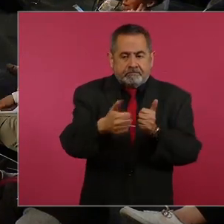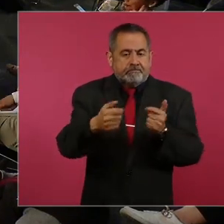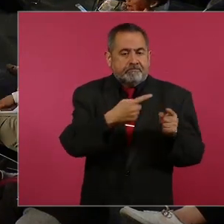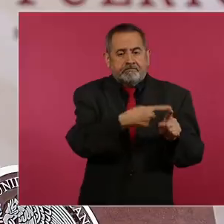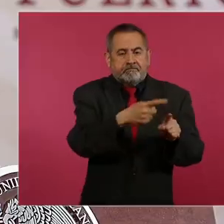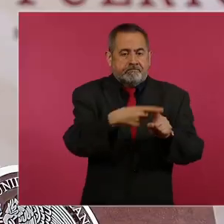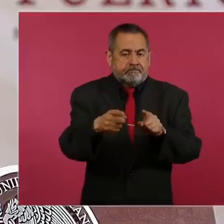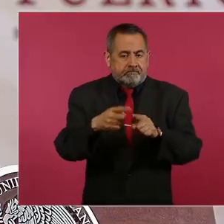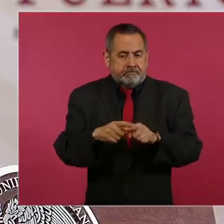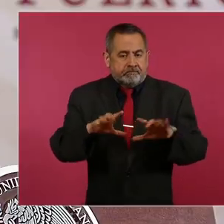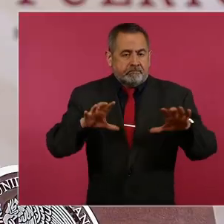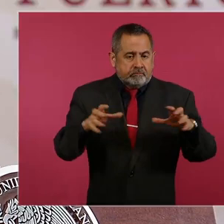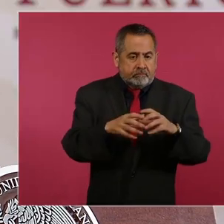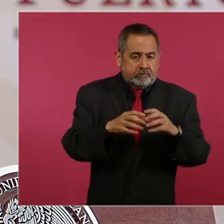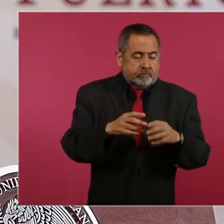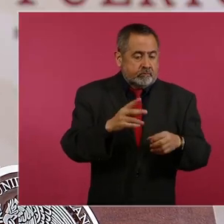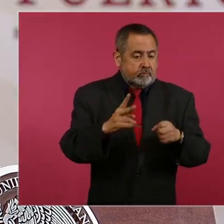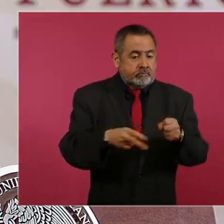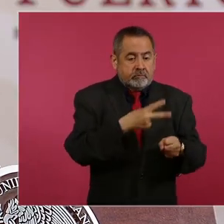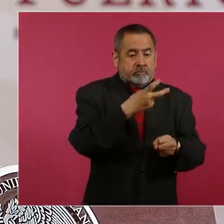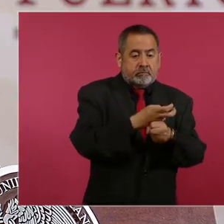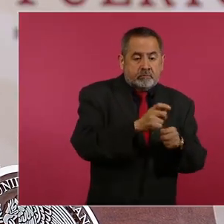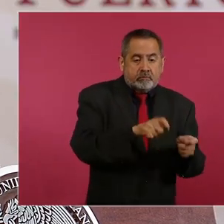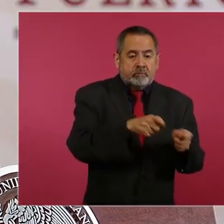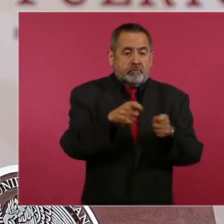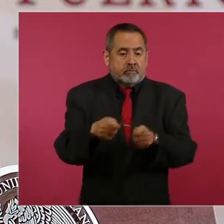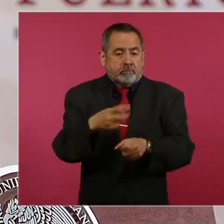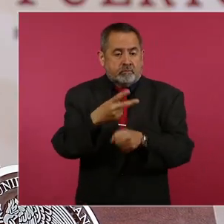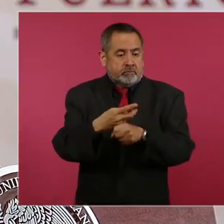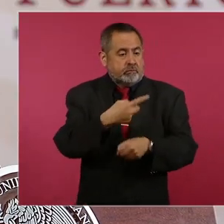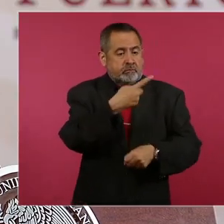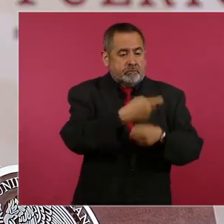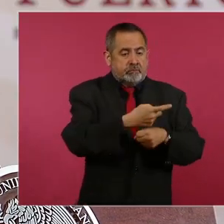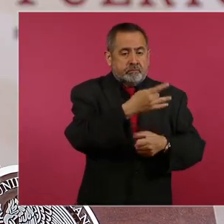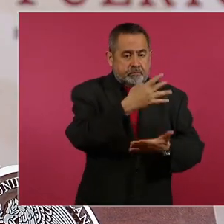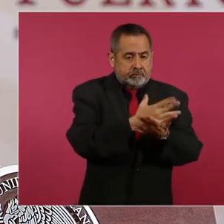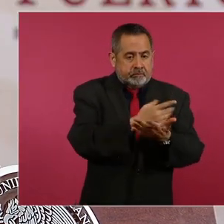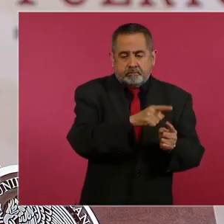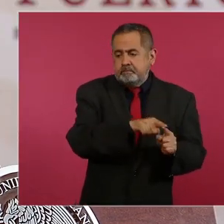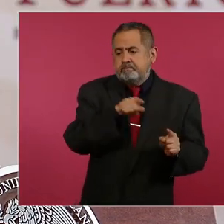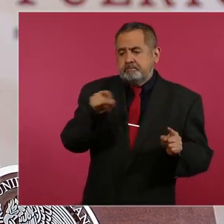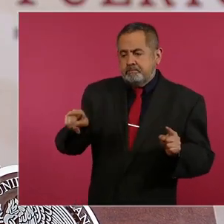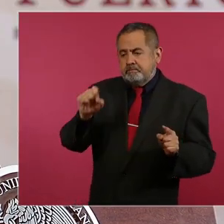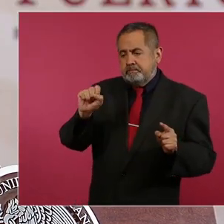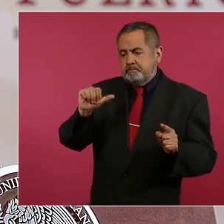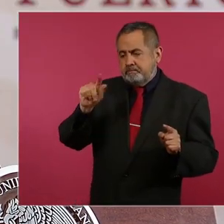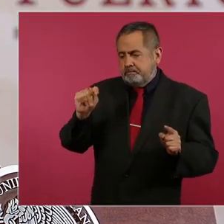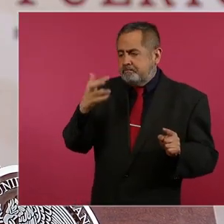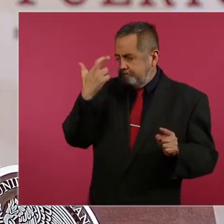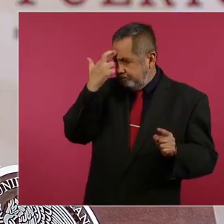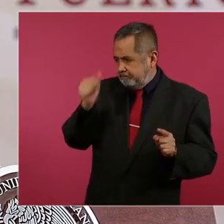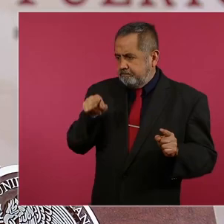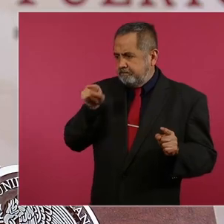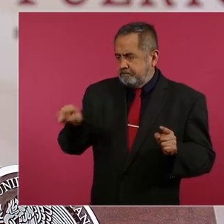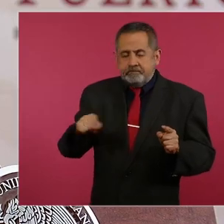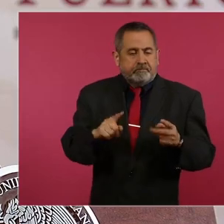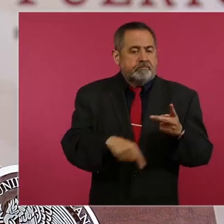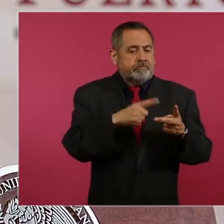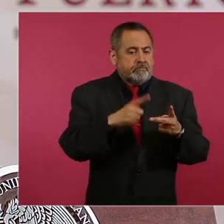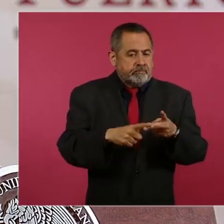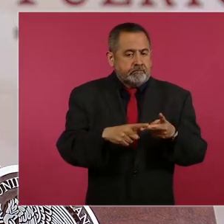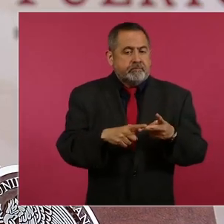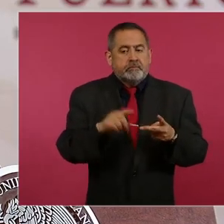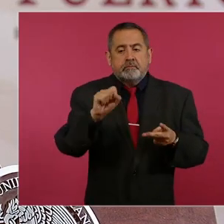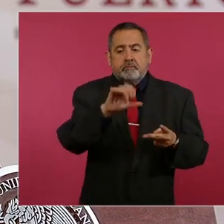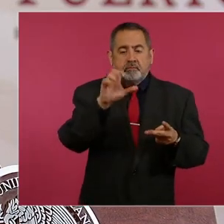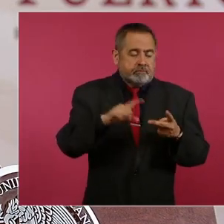ya está esto en segunda instancia, ya en primera instancia le dieron la razón al Servicio de Administración Tributaria, ya en algunos casos la